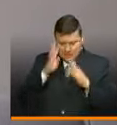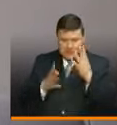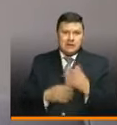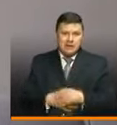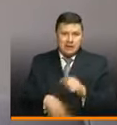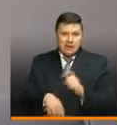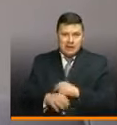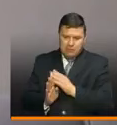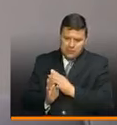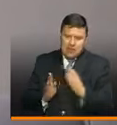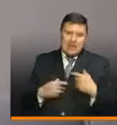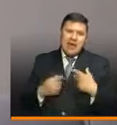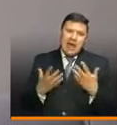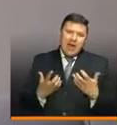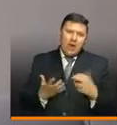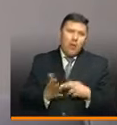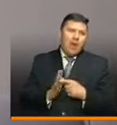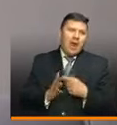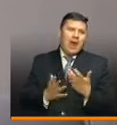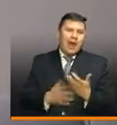al mismo tiempo, y queremos como